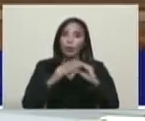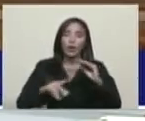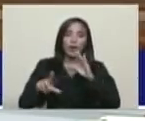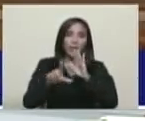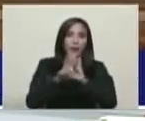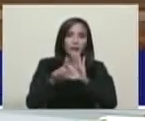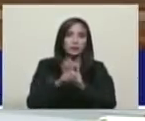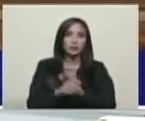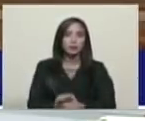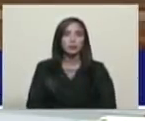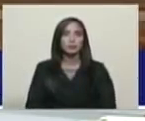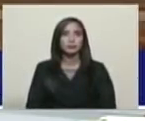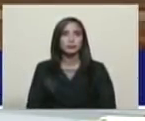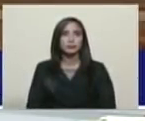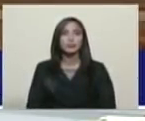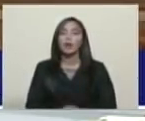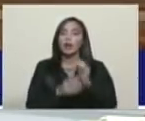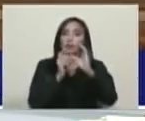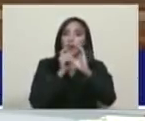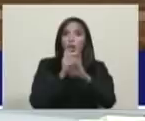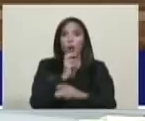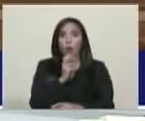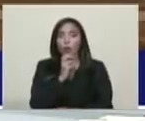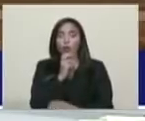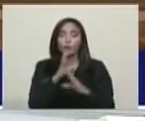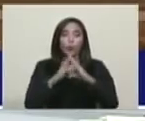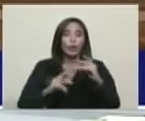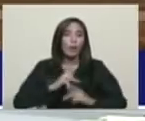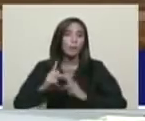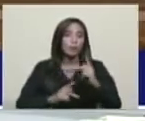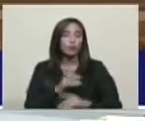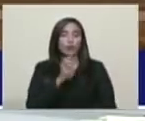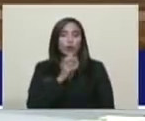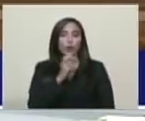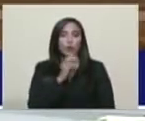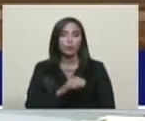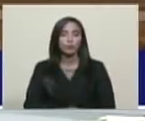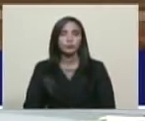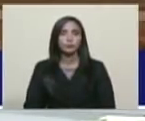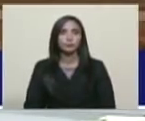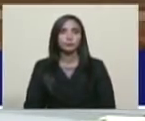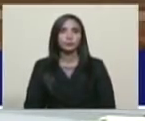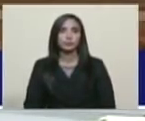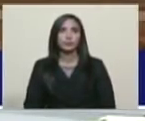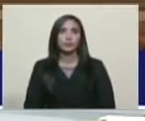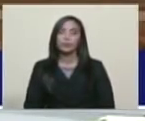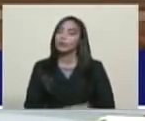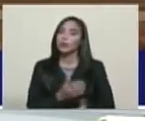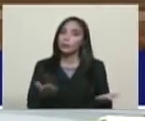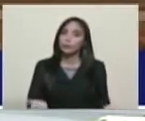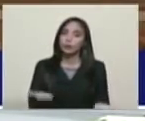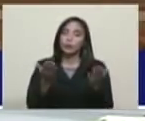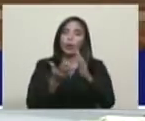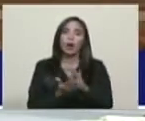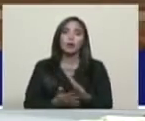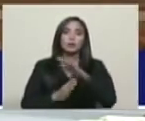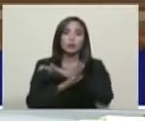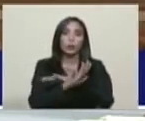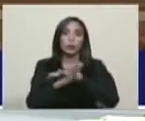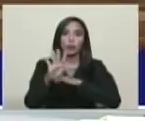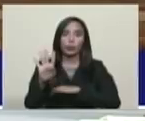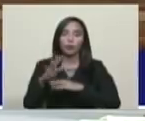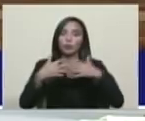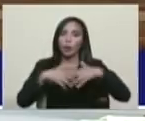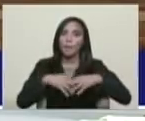legalización, producción del oro y arrimar todo su oro a las 54 plantas de oro que